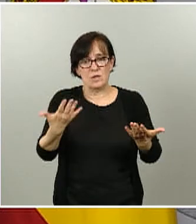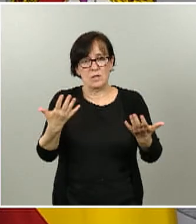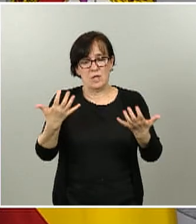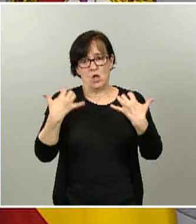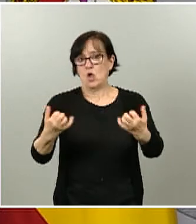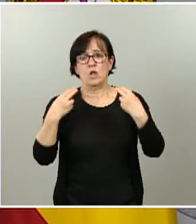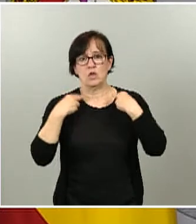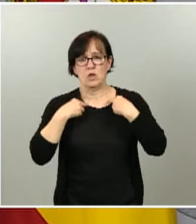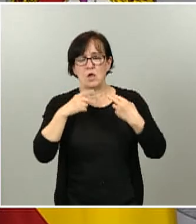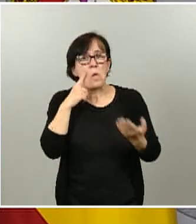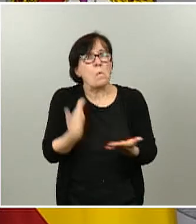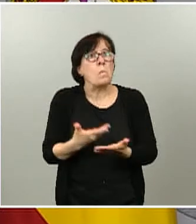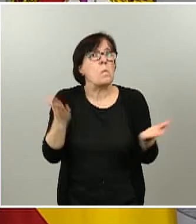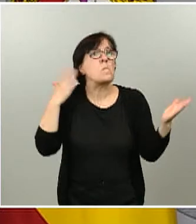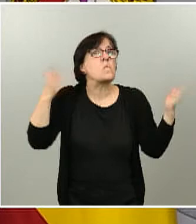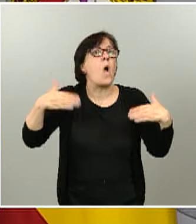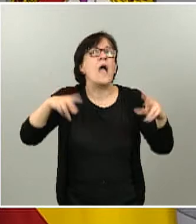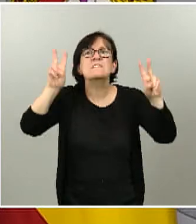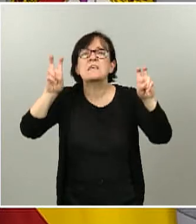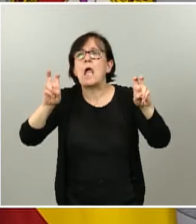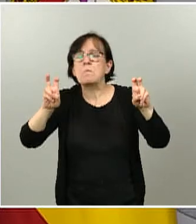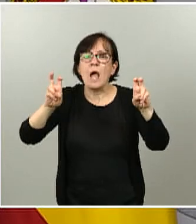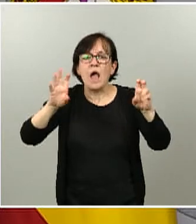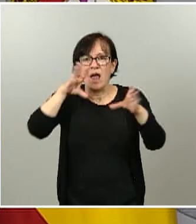consta ninguna otra cuestión que no esté dentro de ese contexto.